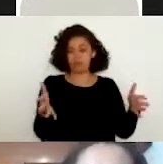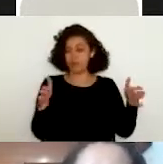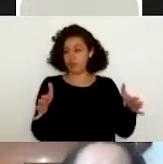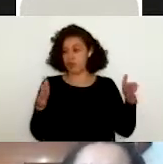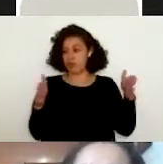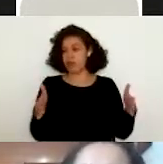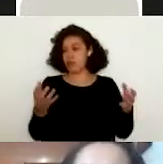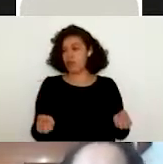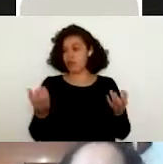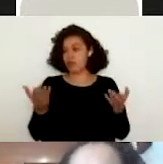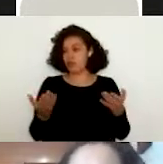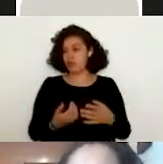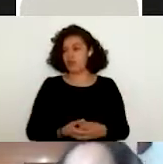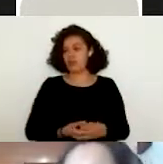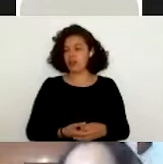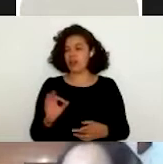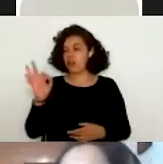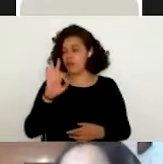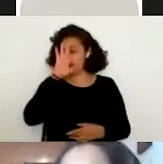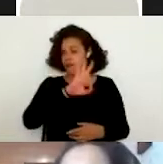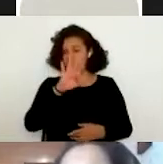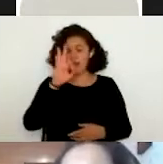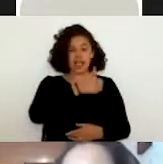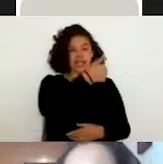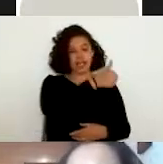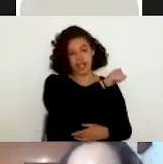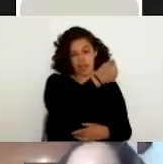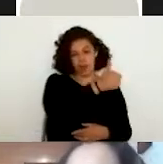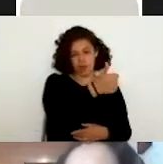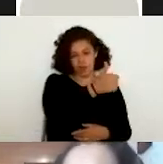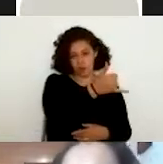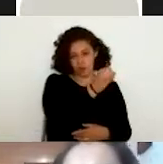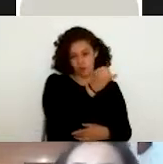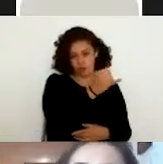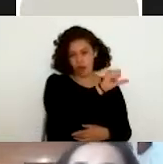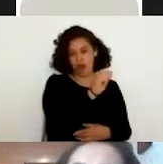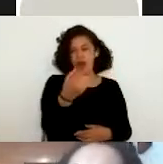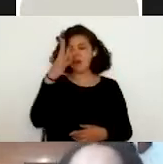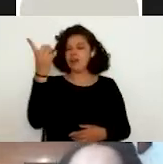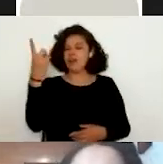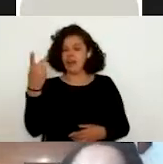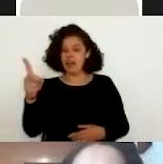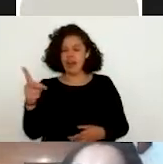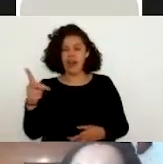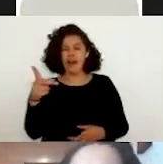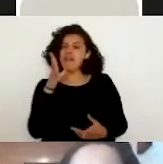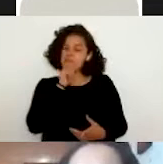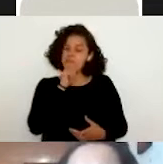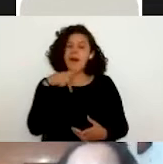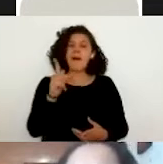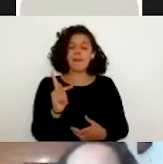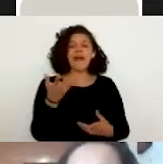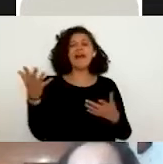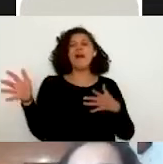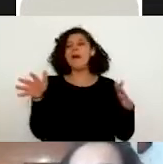Si tal vez no tenemos la fecha de decir del 6 de junio al 4 de diciembre, pero sí mencionar cuál es